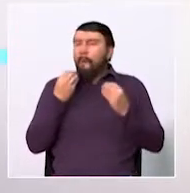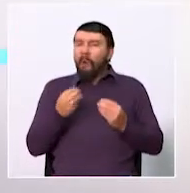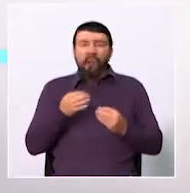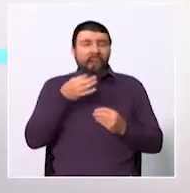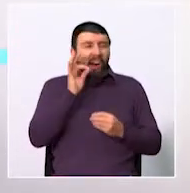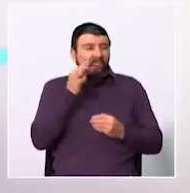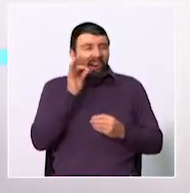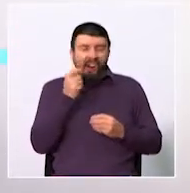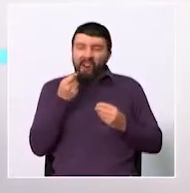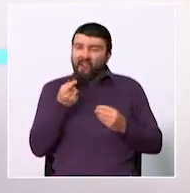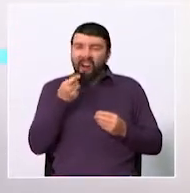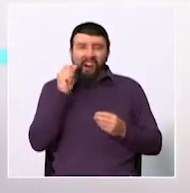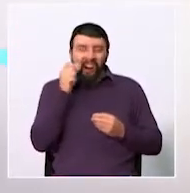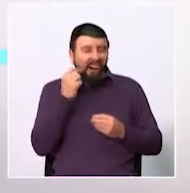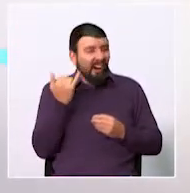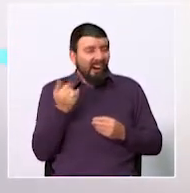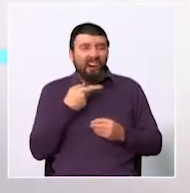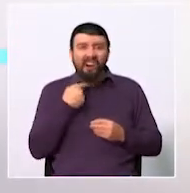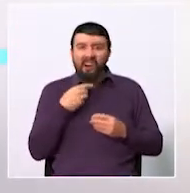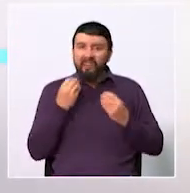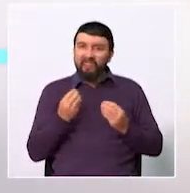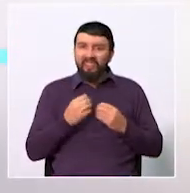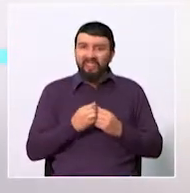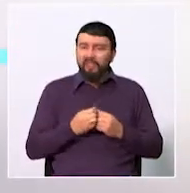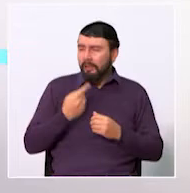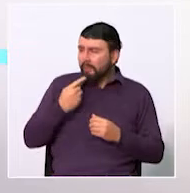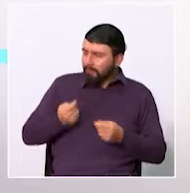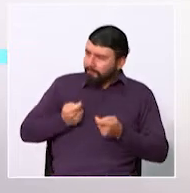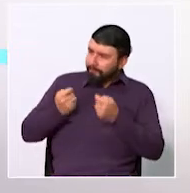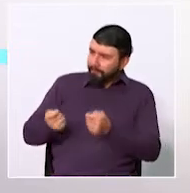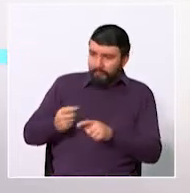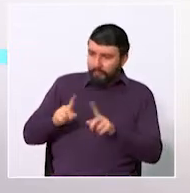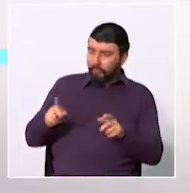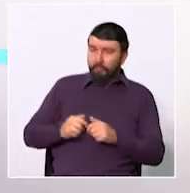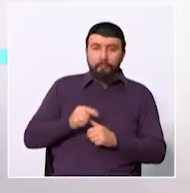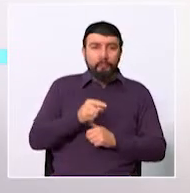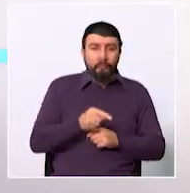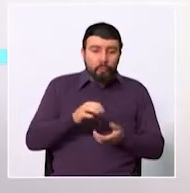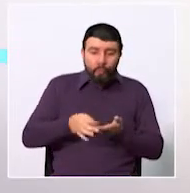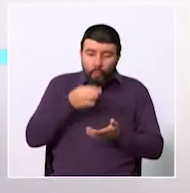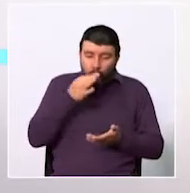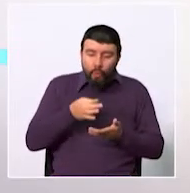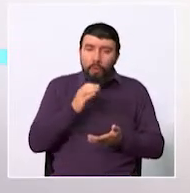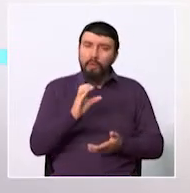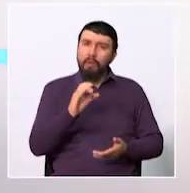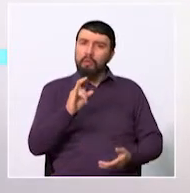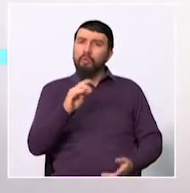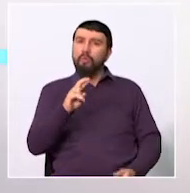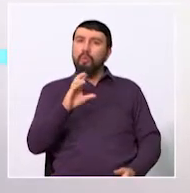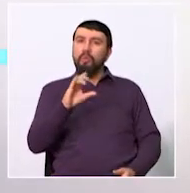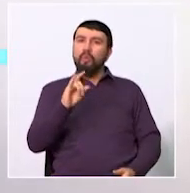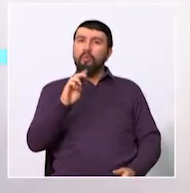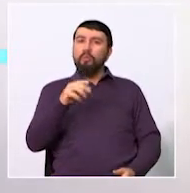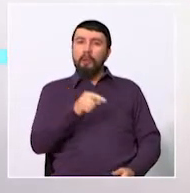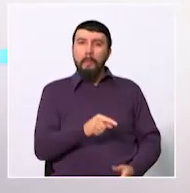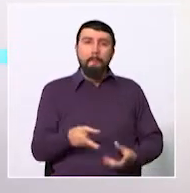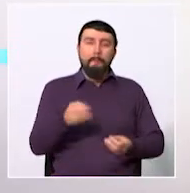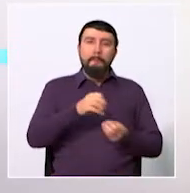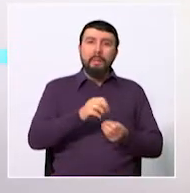café venga tómese una cosita distinta y le preparamos cúrcuma con pimienta negra caliente